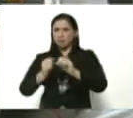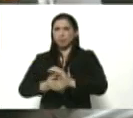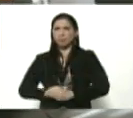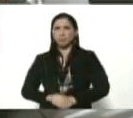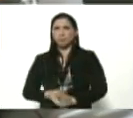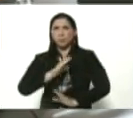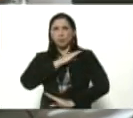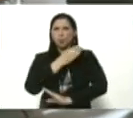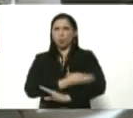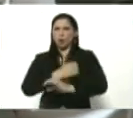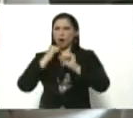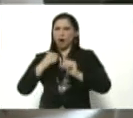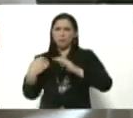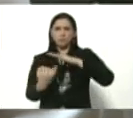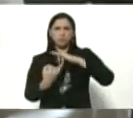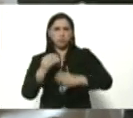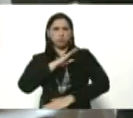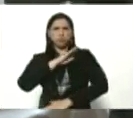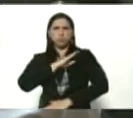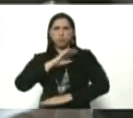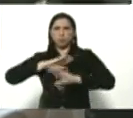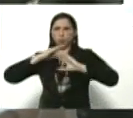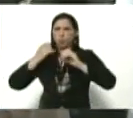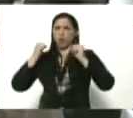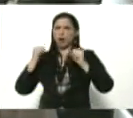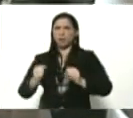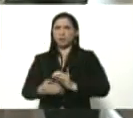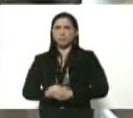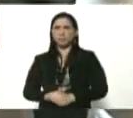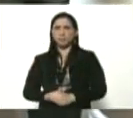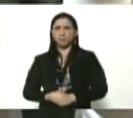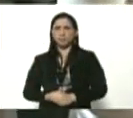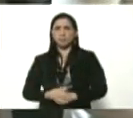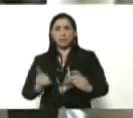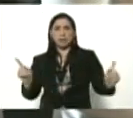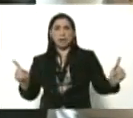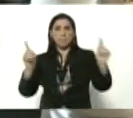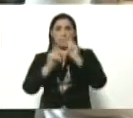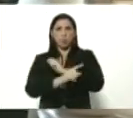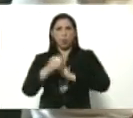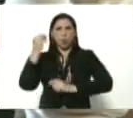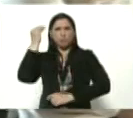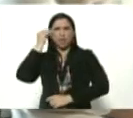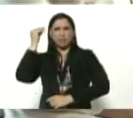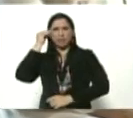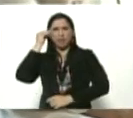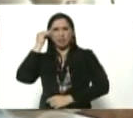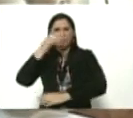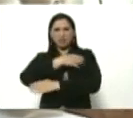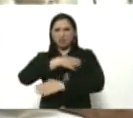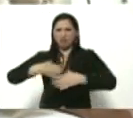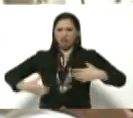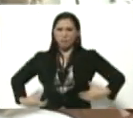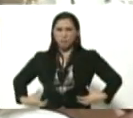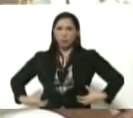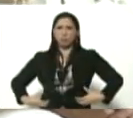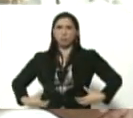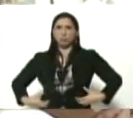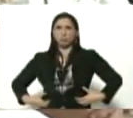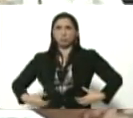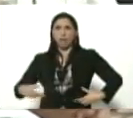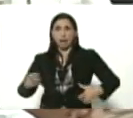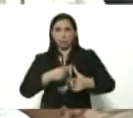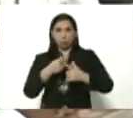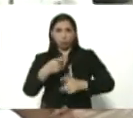sólida, con una institucionalidad sólida, y eso les cambió el esquema de Rambo. Y están colaborando,